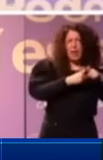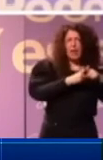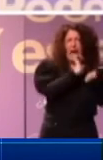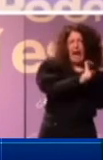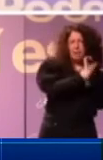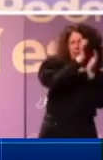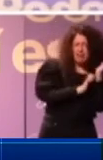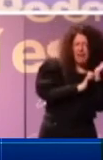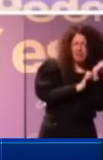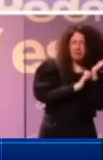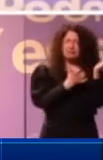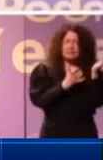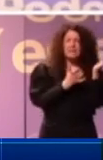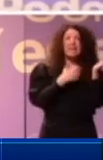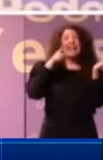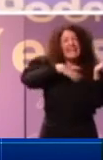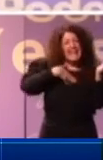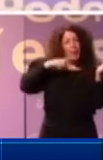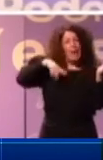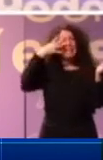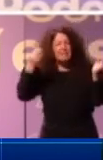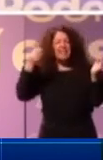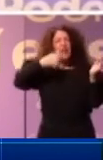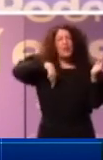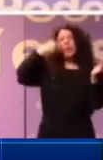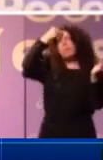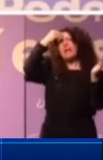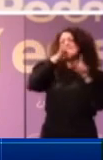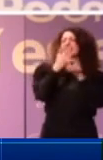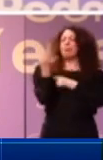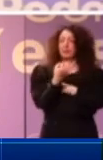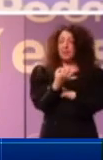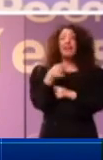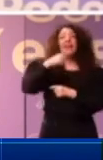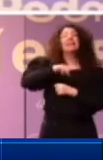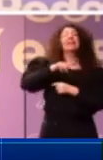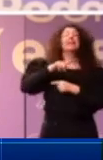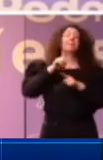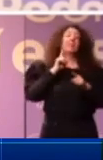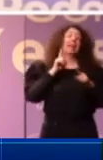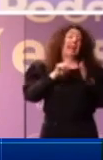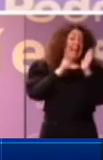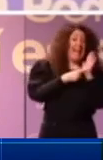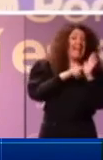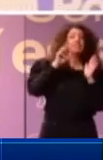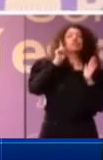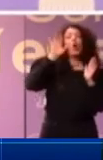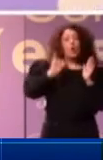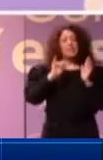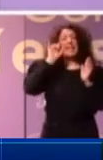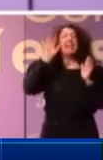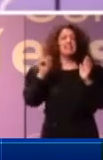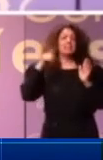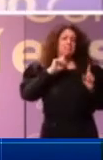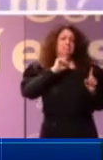Entonces, ver a esta mujer repitiendo como que nos da la matraca todo el día con lo mismo, el corazón del consentimiento, esto de verdad ya es de esquizofrenia,